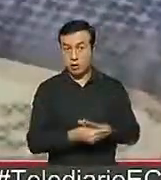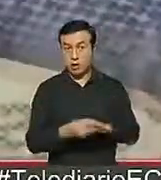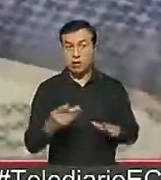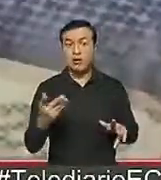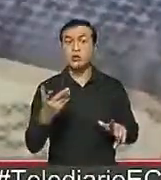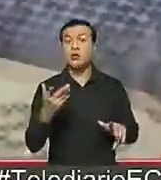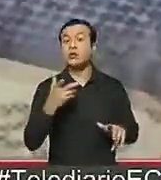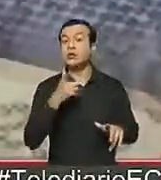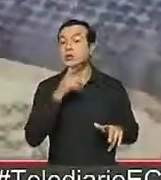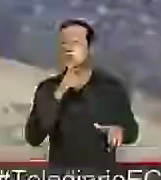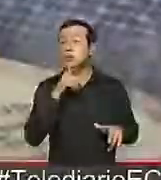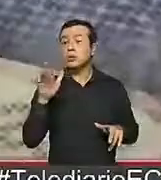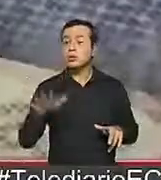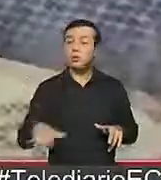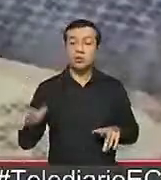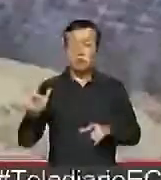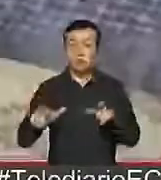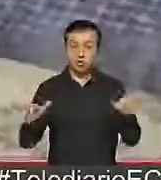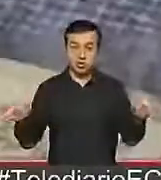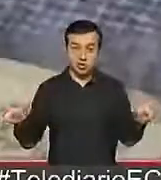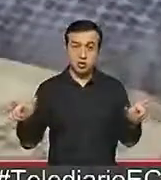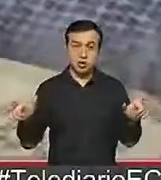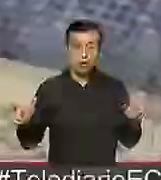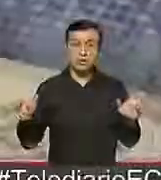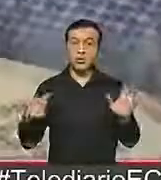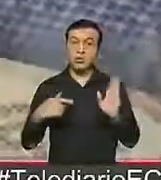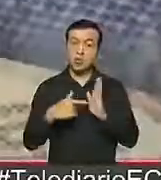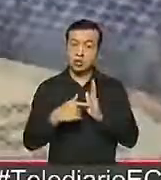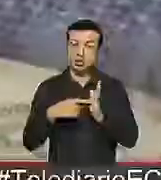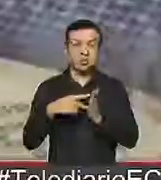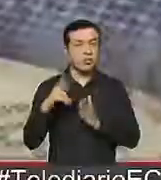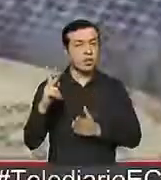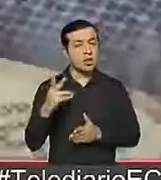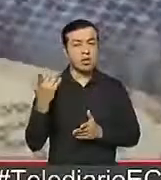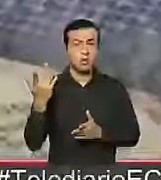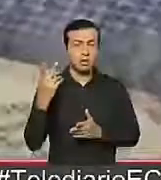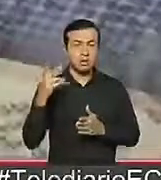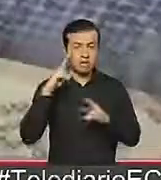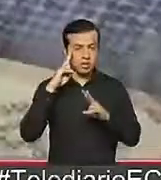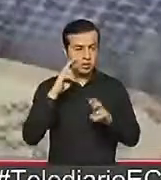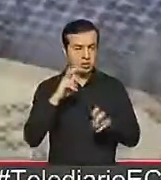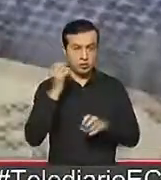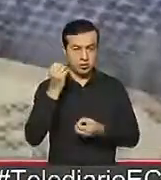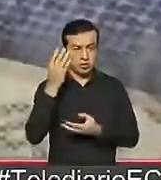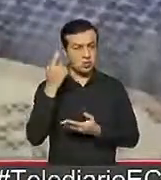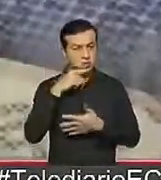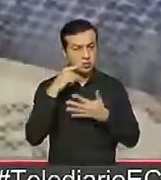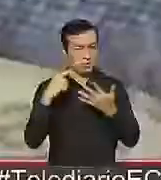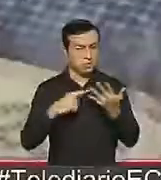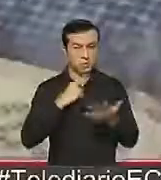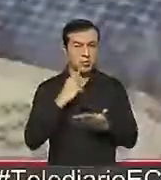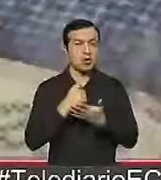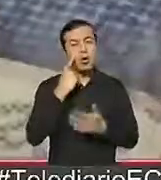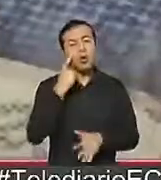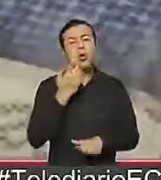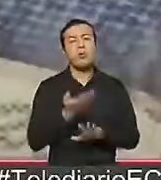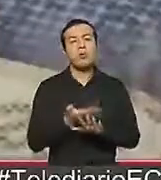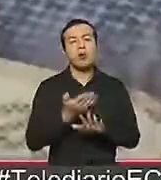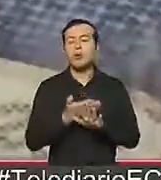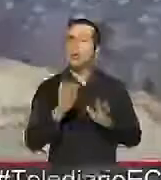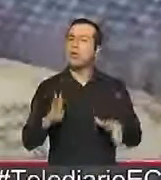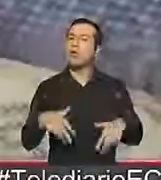lo terminarán pagando los contribuyentes. La Unidad de Investigación de los Medios Públicos le presenta un reportaje que evidencia cómo